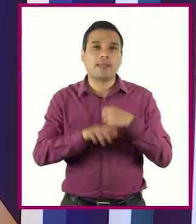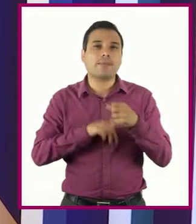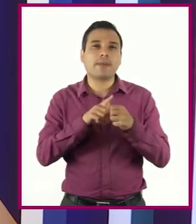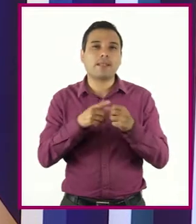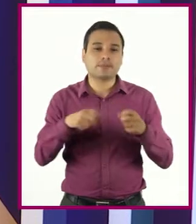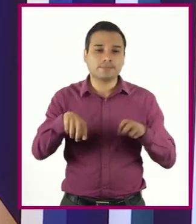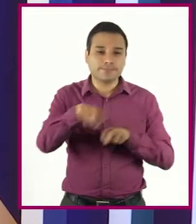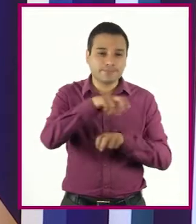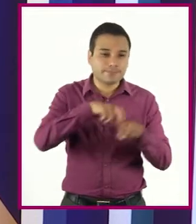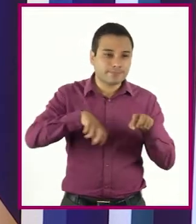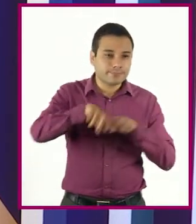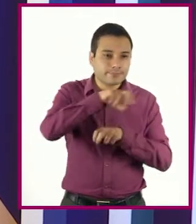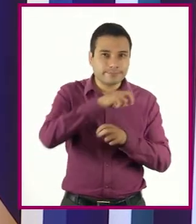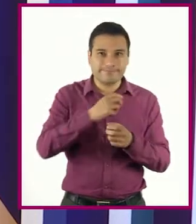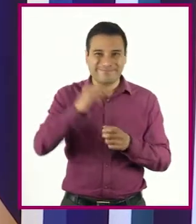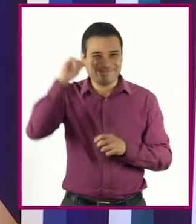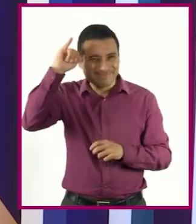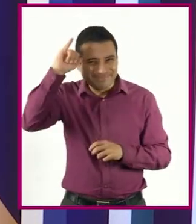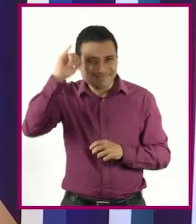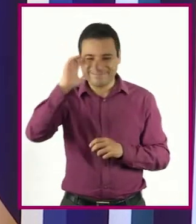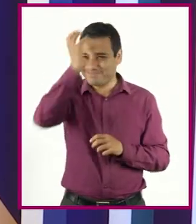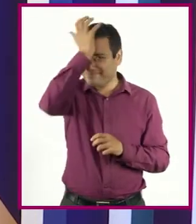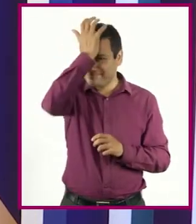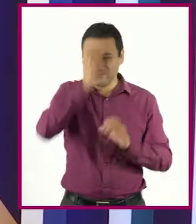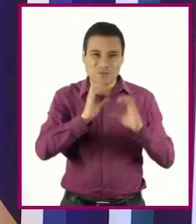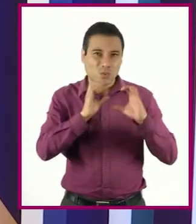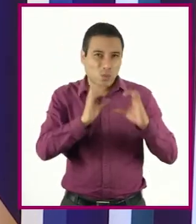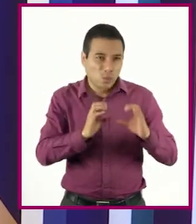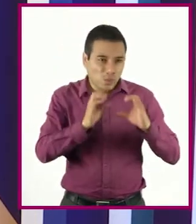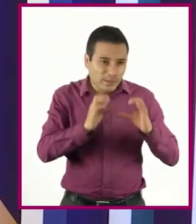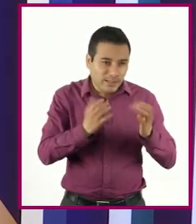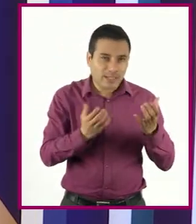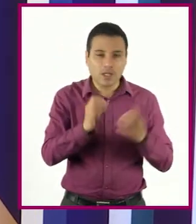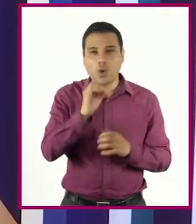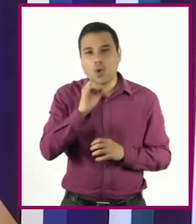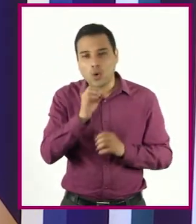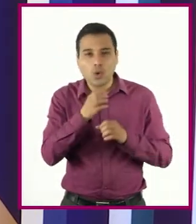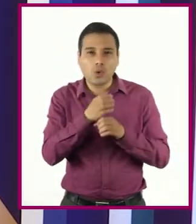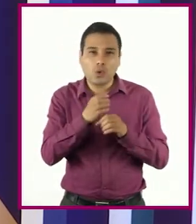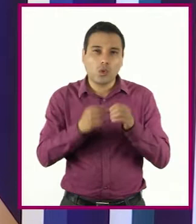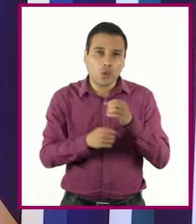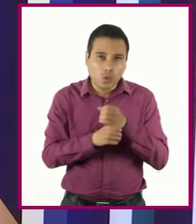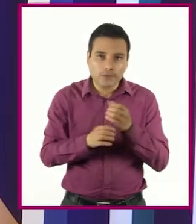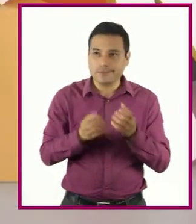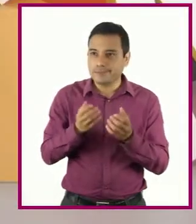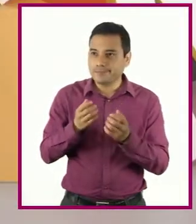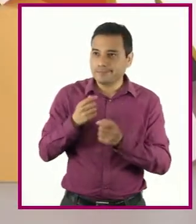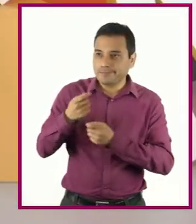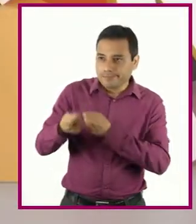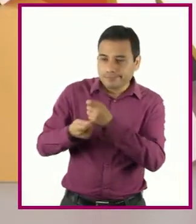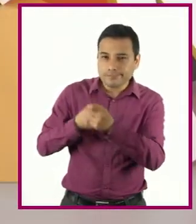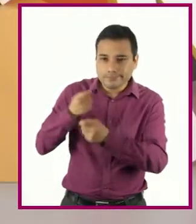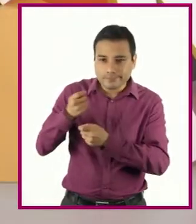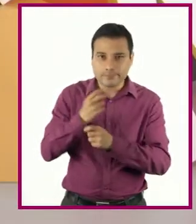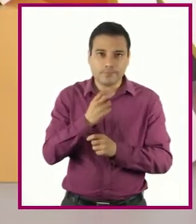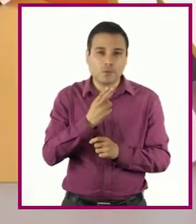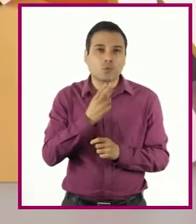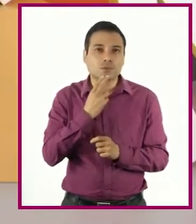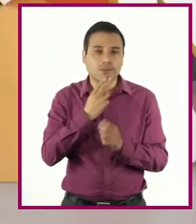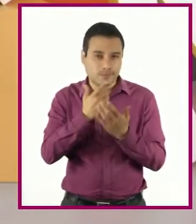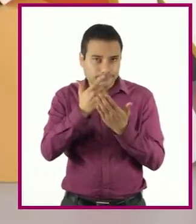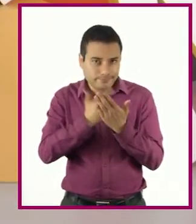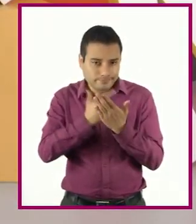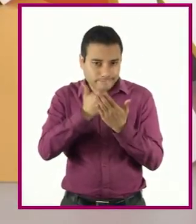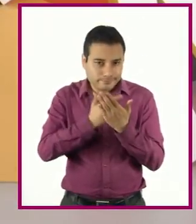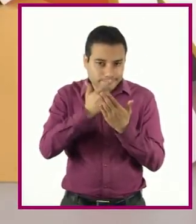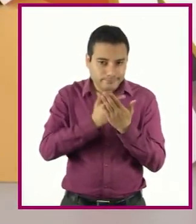el desarrollo de la ganadería o para los productos de intercambios en los trueques. Así